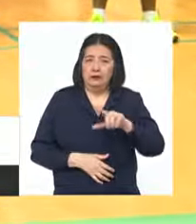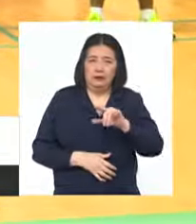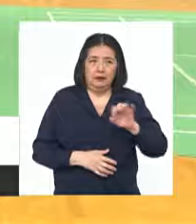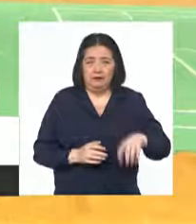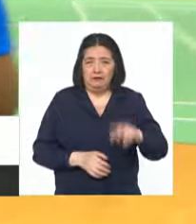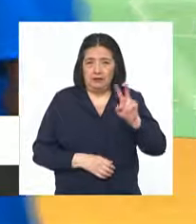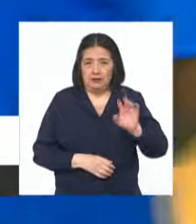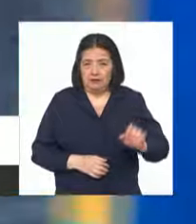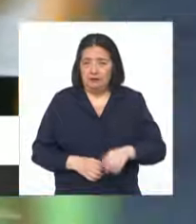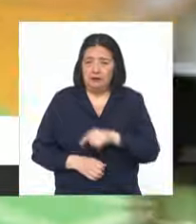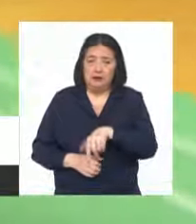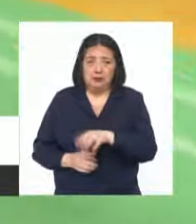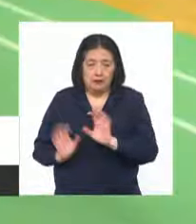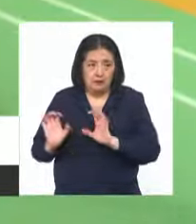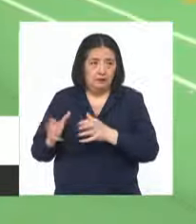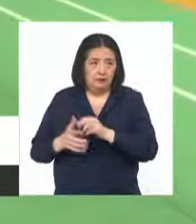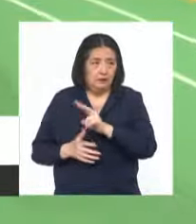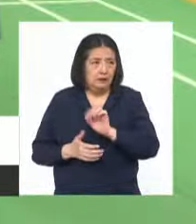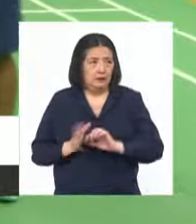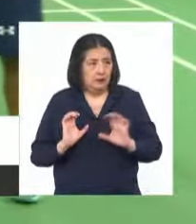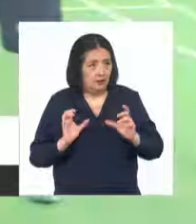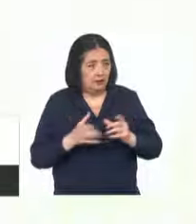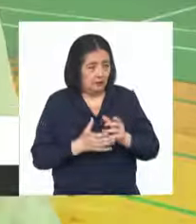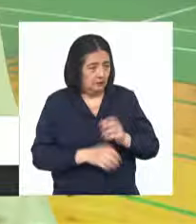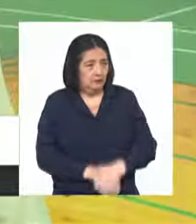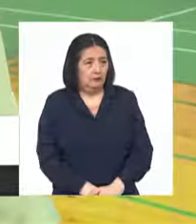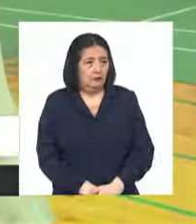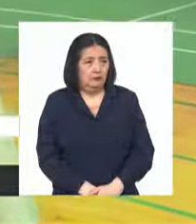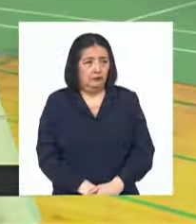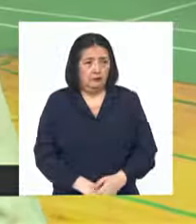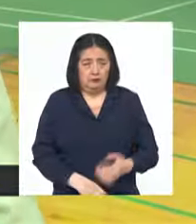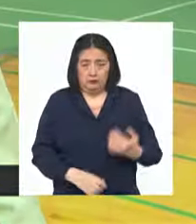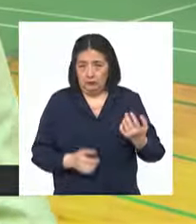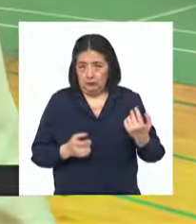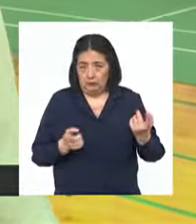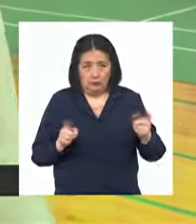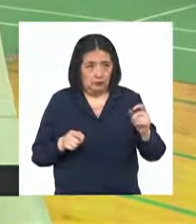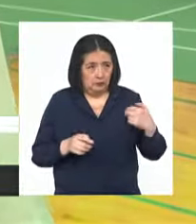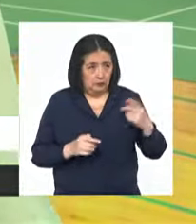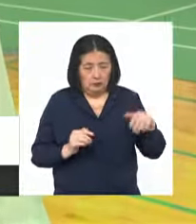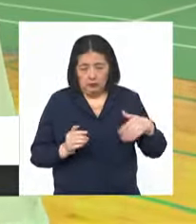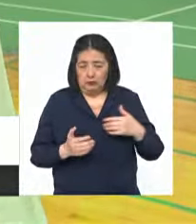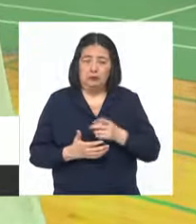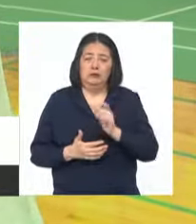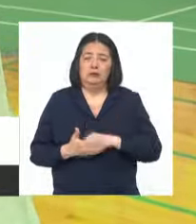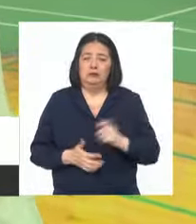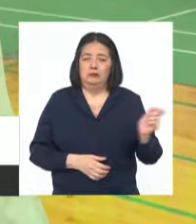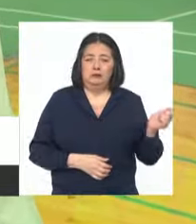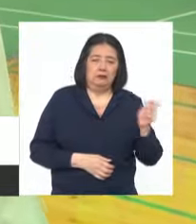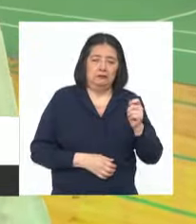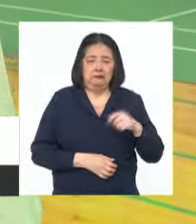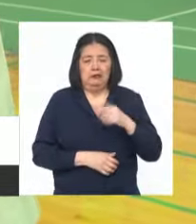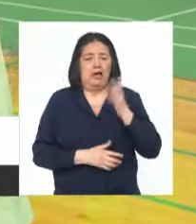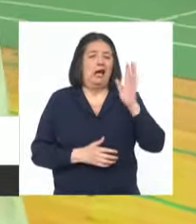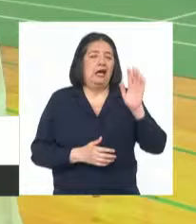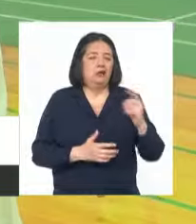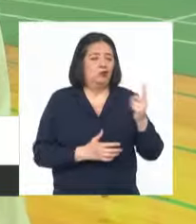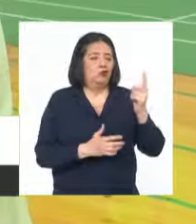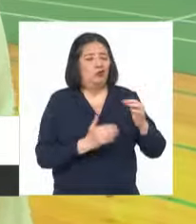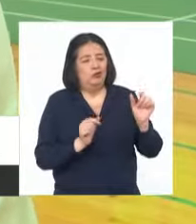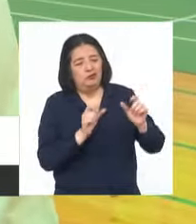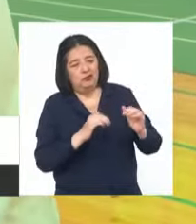Villa El Salvador y Videna y el Estadio Nacional. Cuando nosotros entramos se veía como el bádminton un deporte elitista donde